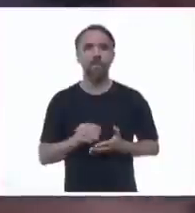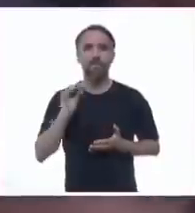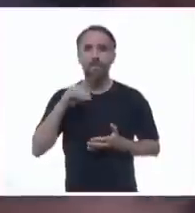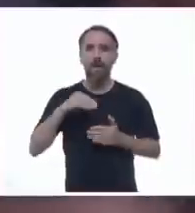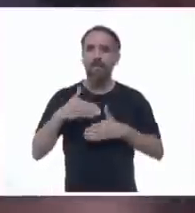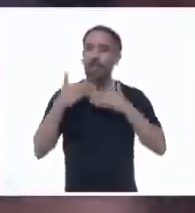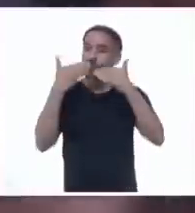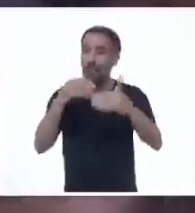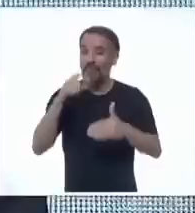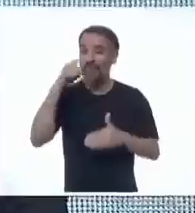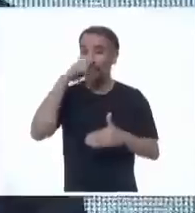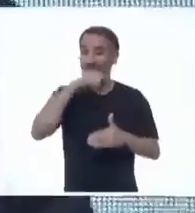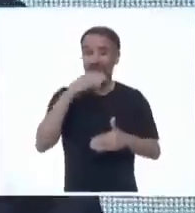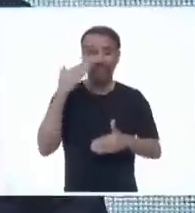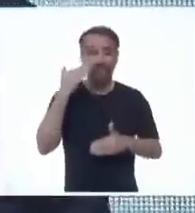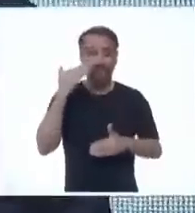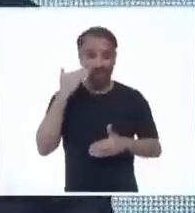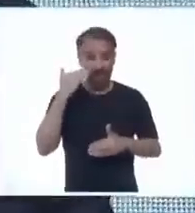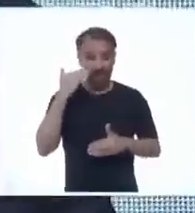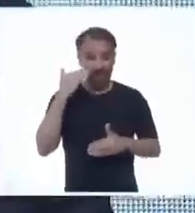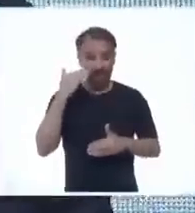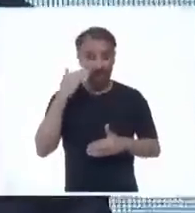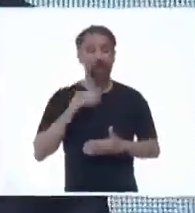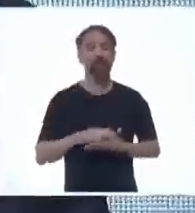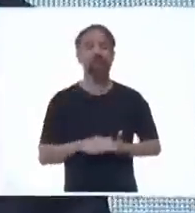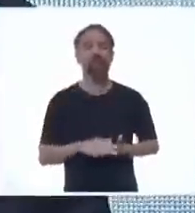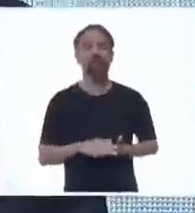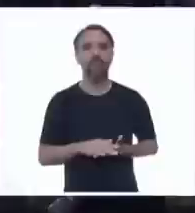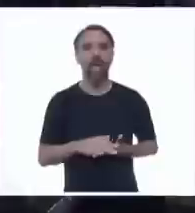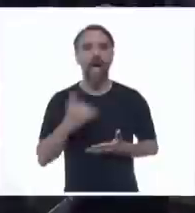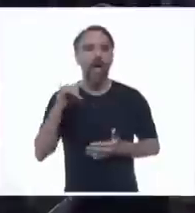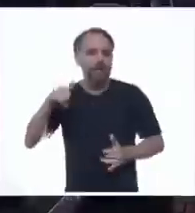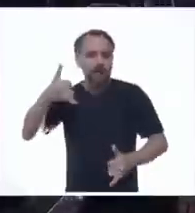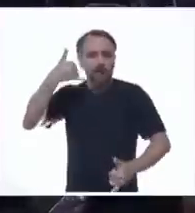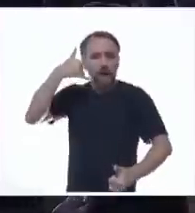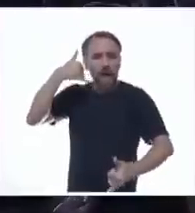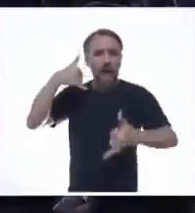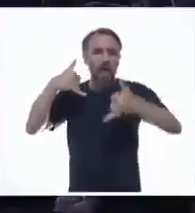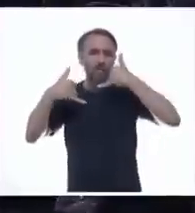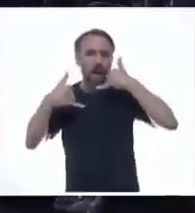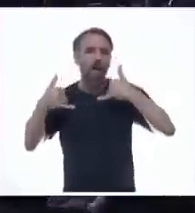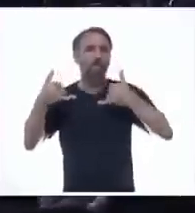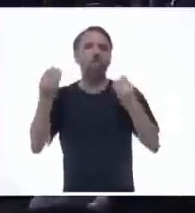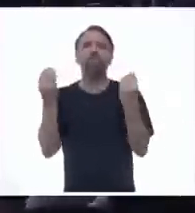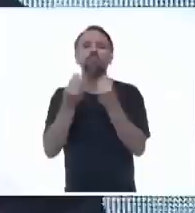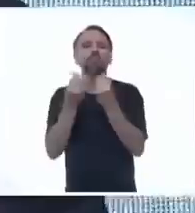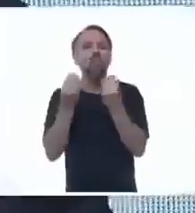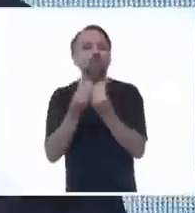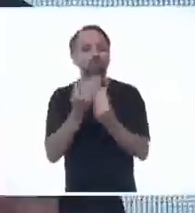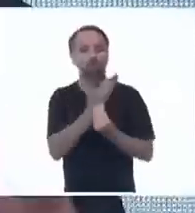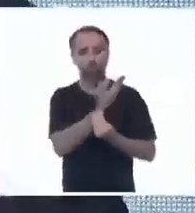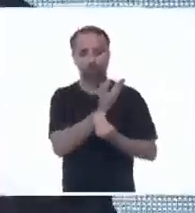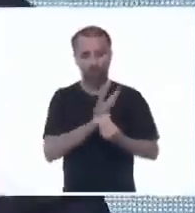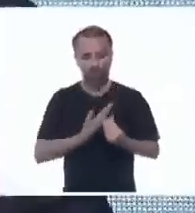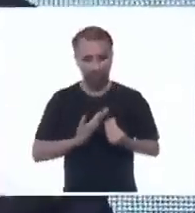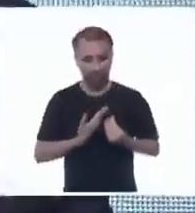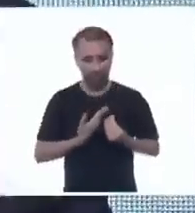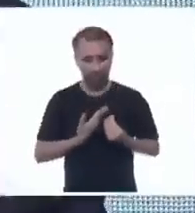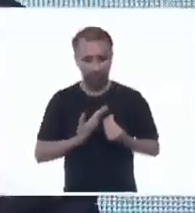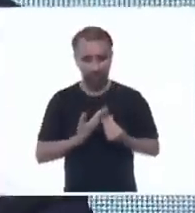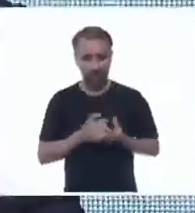tarde, el llamado de muchos presidentes y